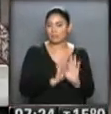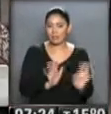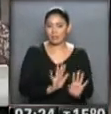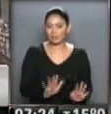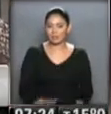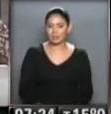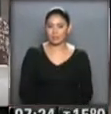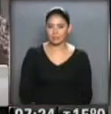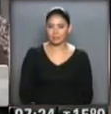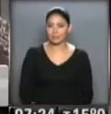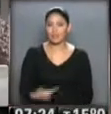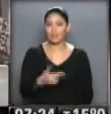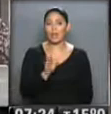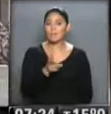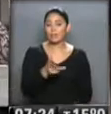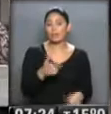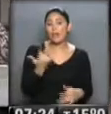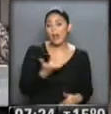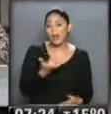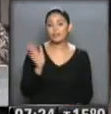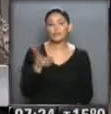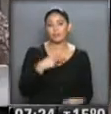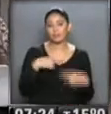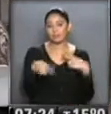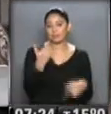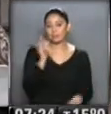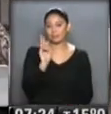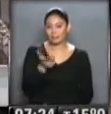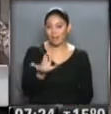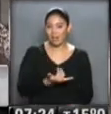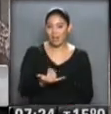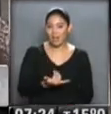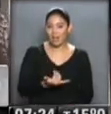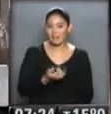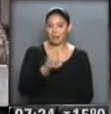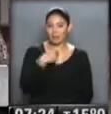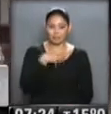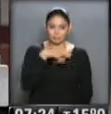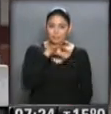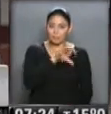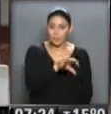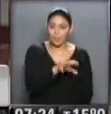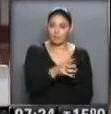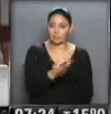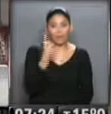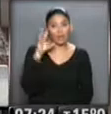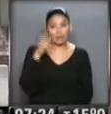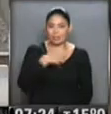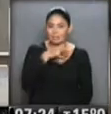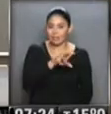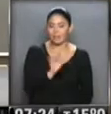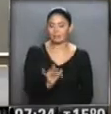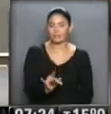sucediendo. Riesgos había, como en toda operación de esta envergadura. Es un trasplante, no lo olvidemos. Y